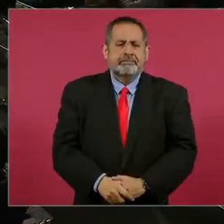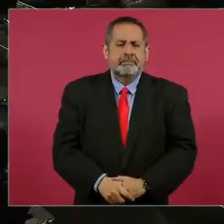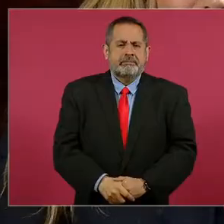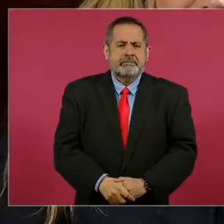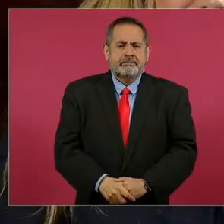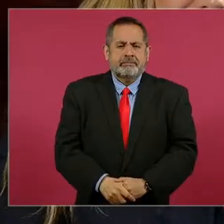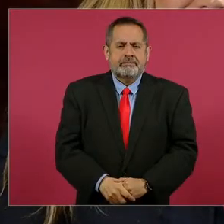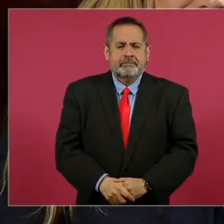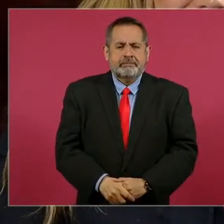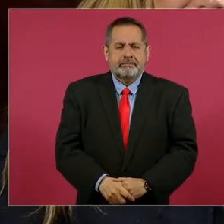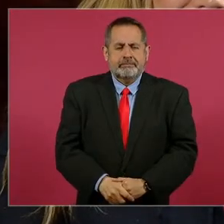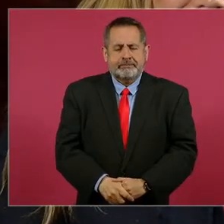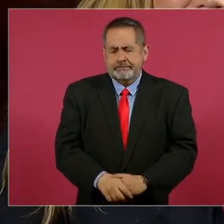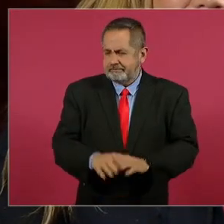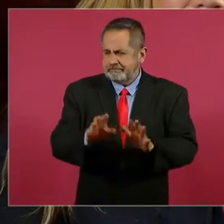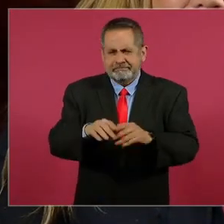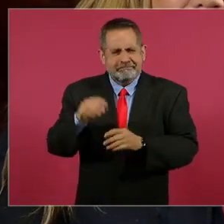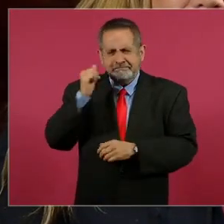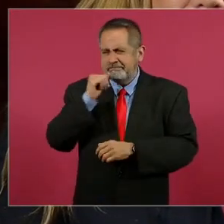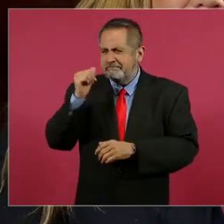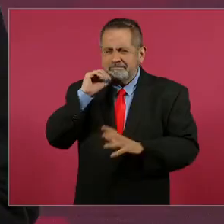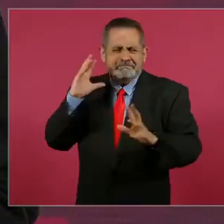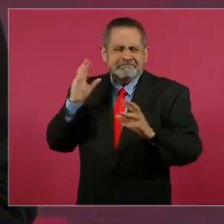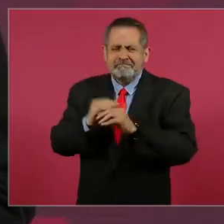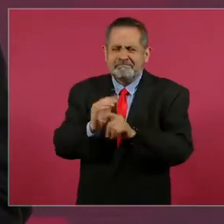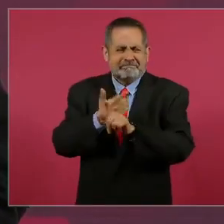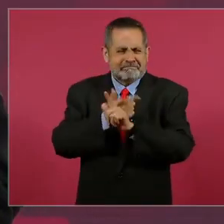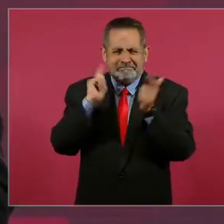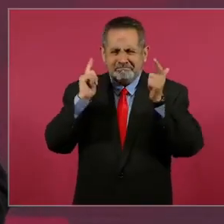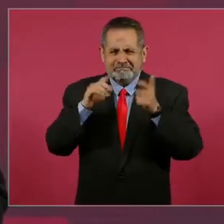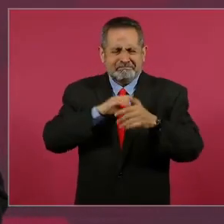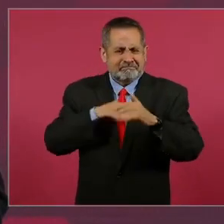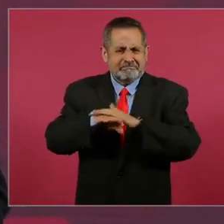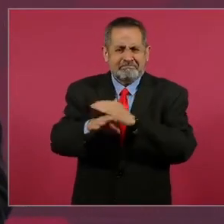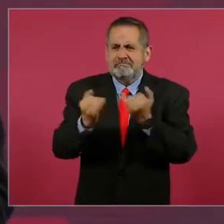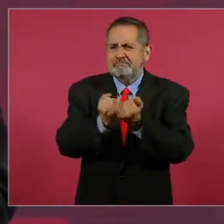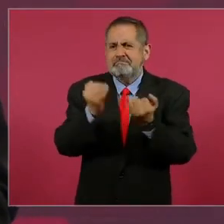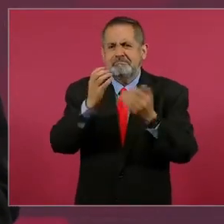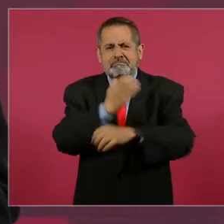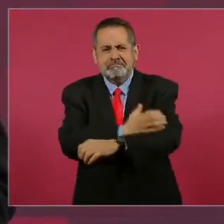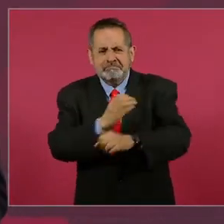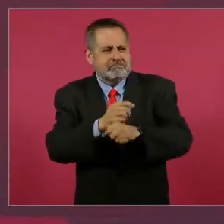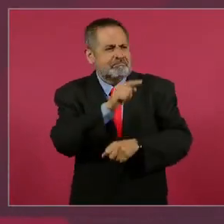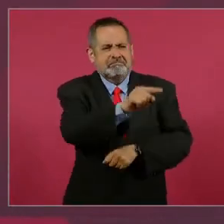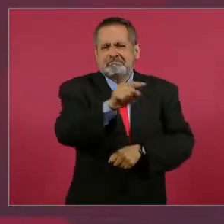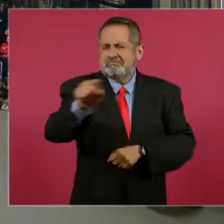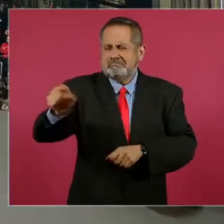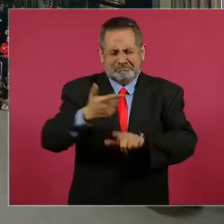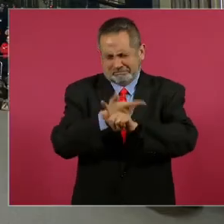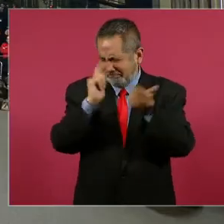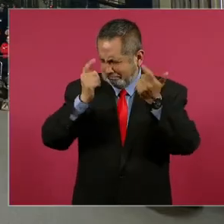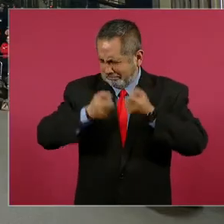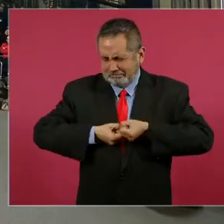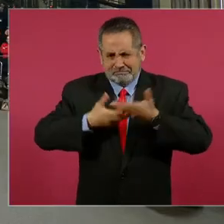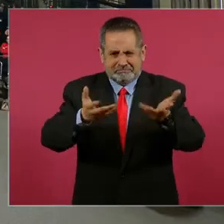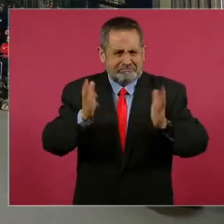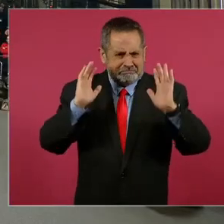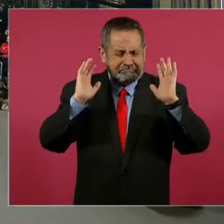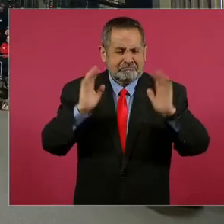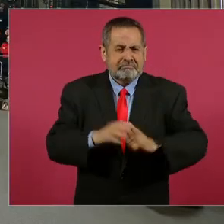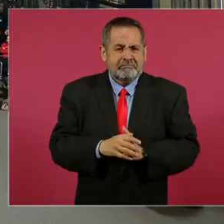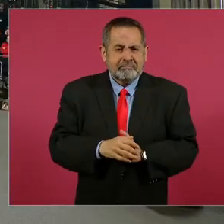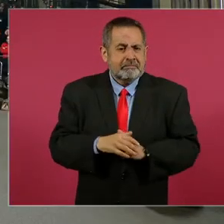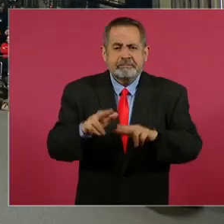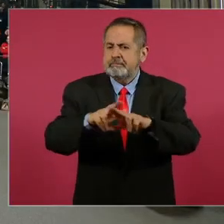me dejen. Bueno, no, todo el tiempo. Es como el compañero, todo el tiempo. No hay nadie que